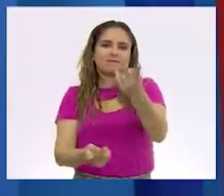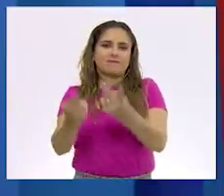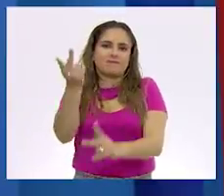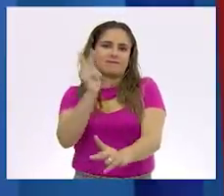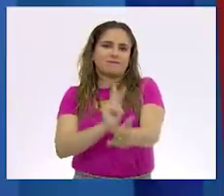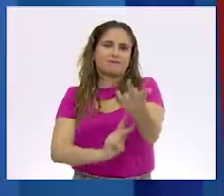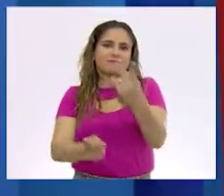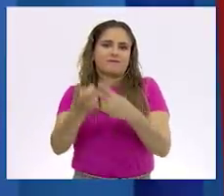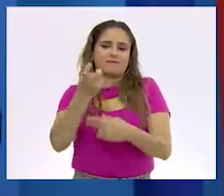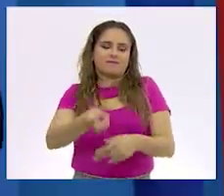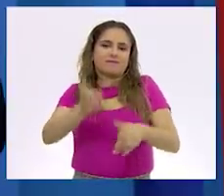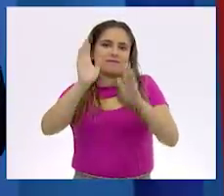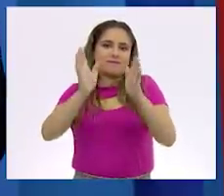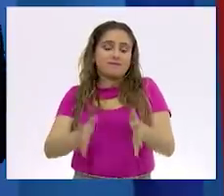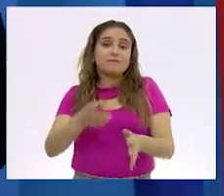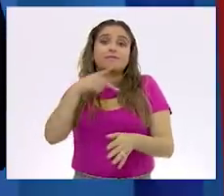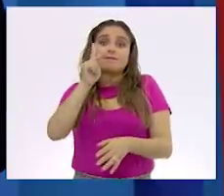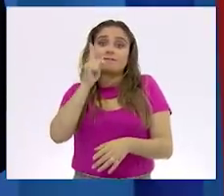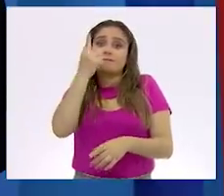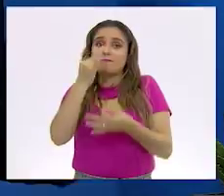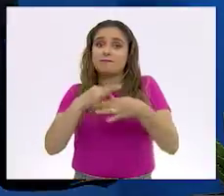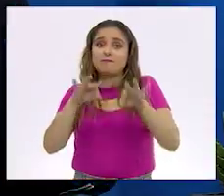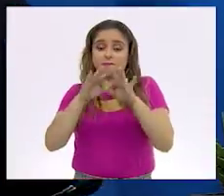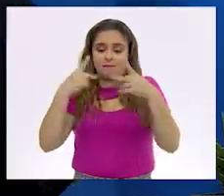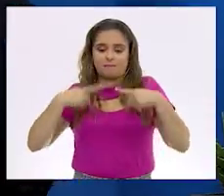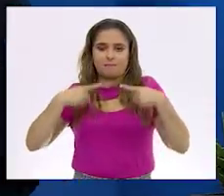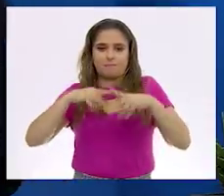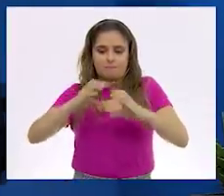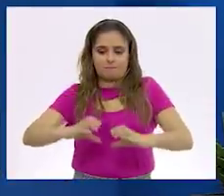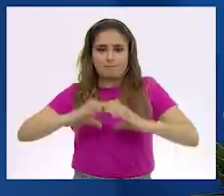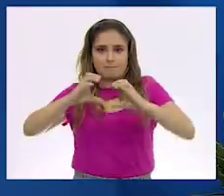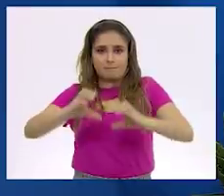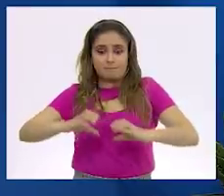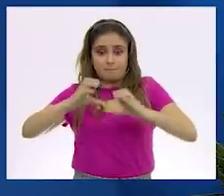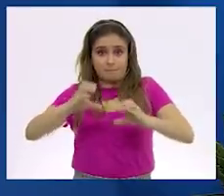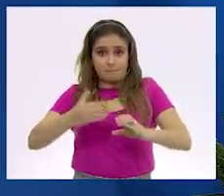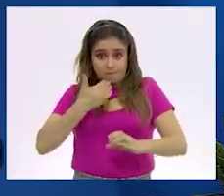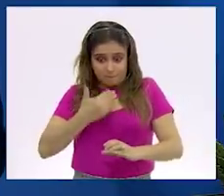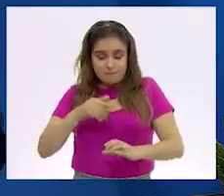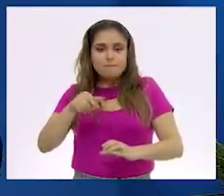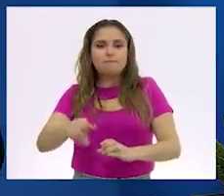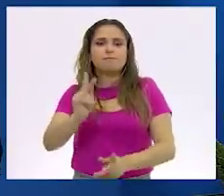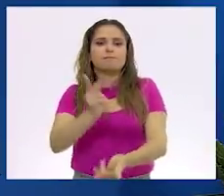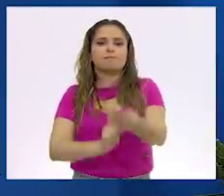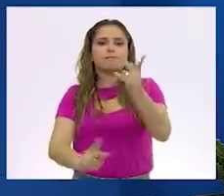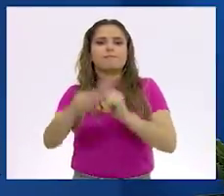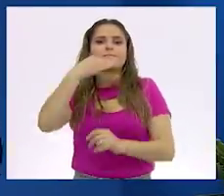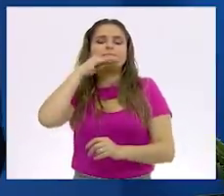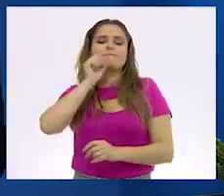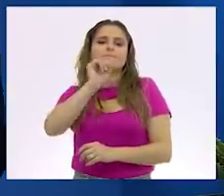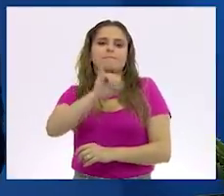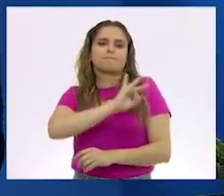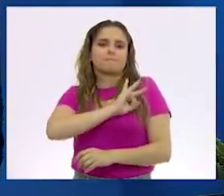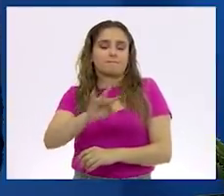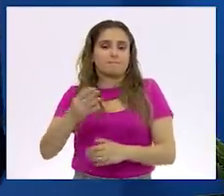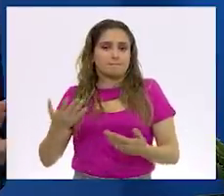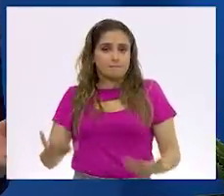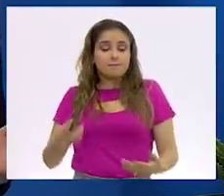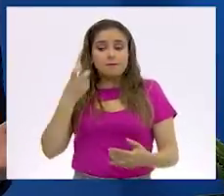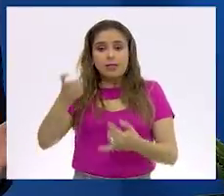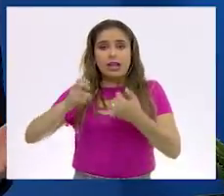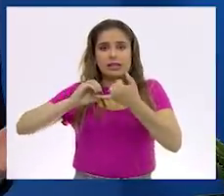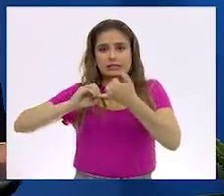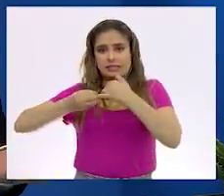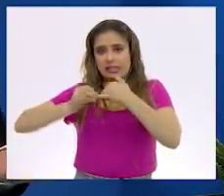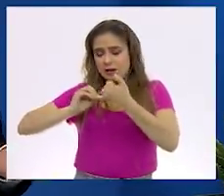gran medida del cuidado humano. Pues supongo que al seleccionar las semillas se aprovechó de